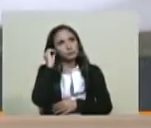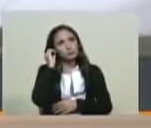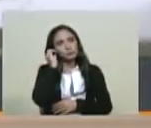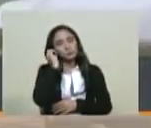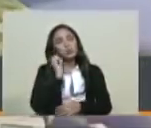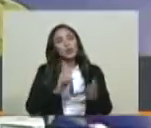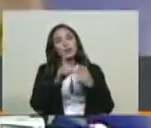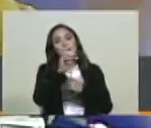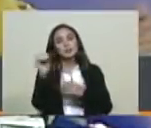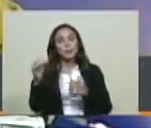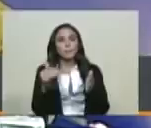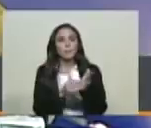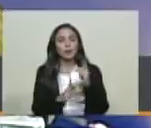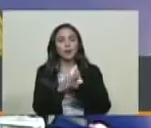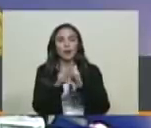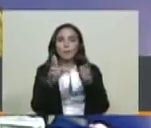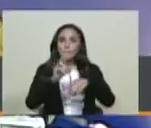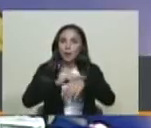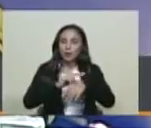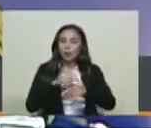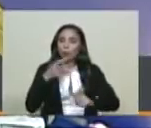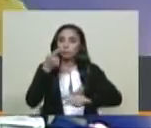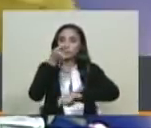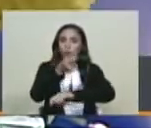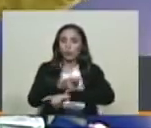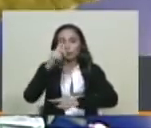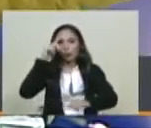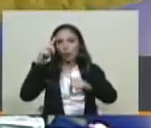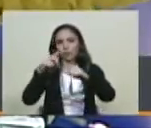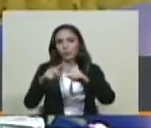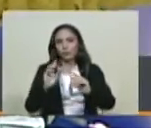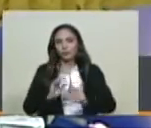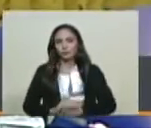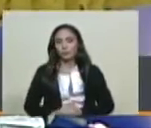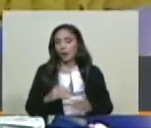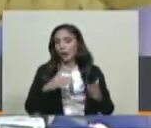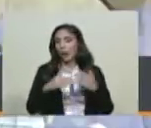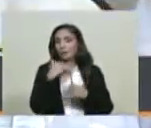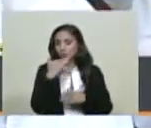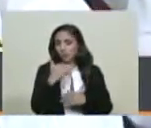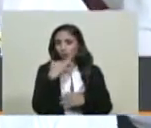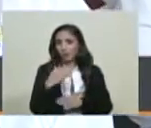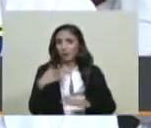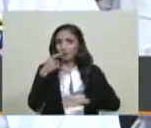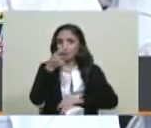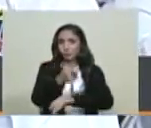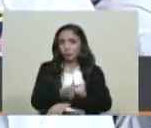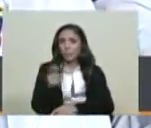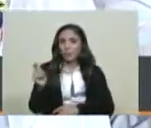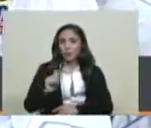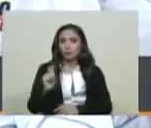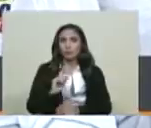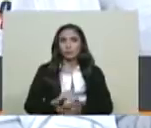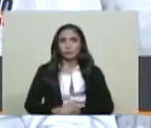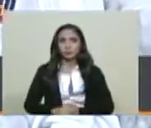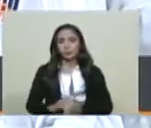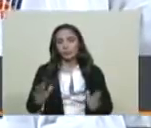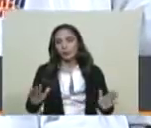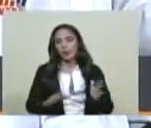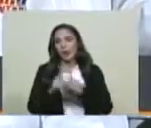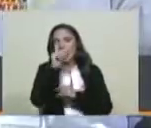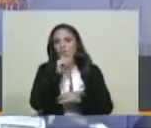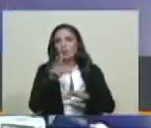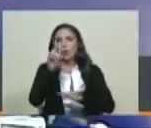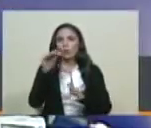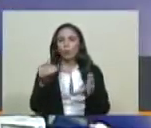nuevos médicos es la meta. Y esa meta es para dentro de poquito. Estamos en el 18, 19,